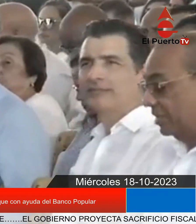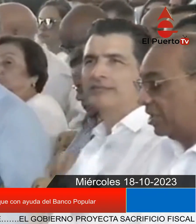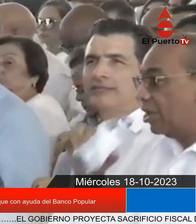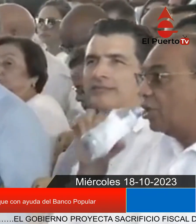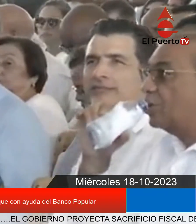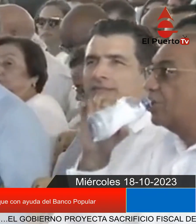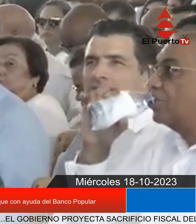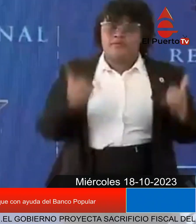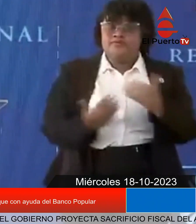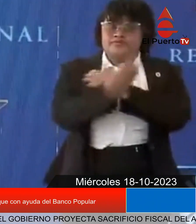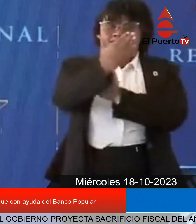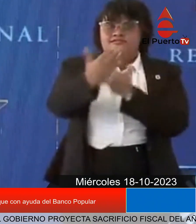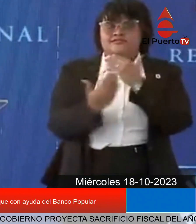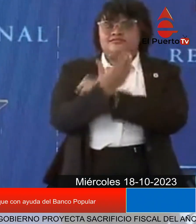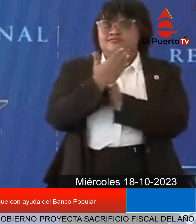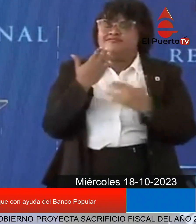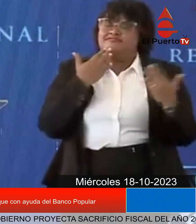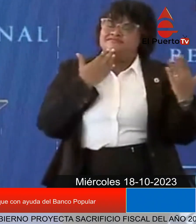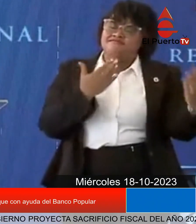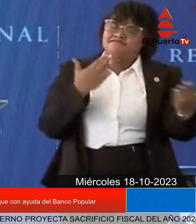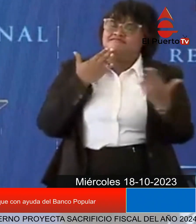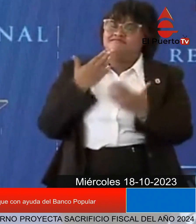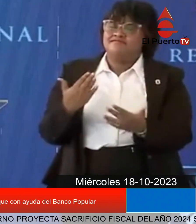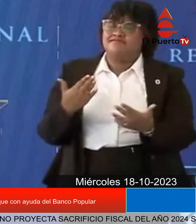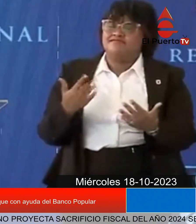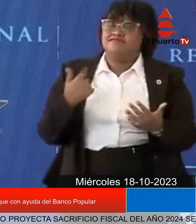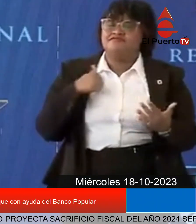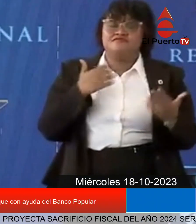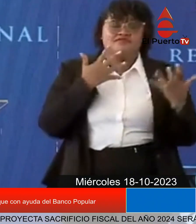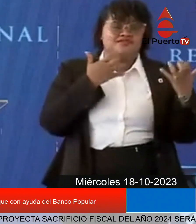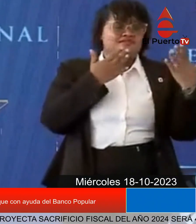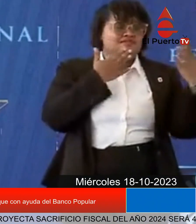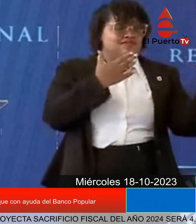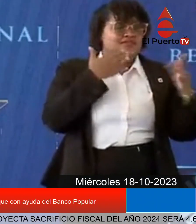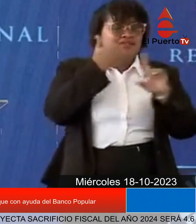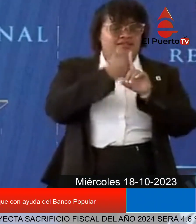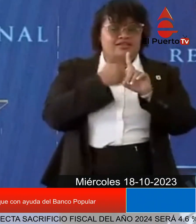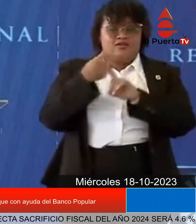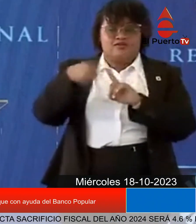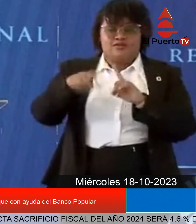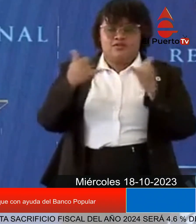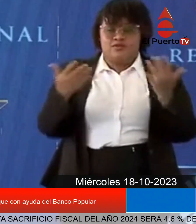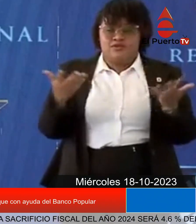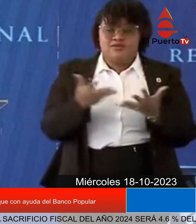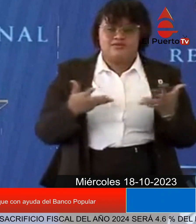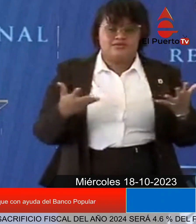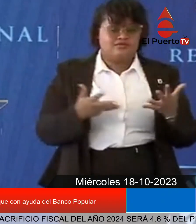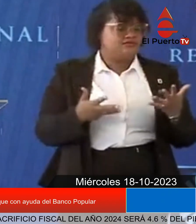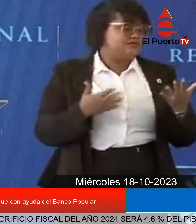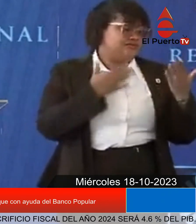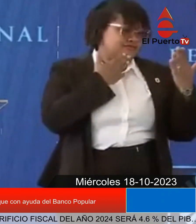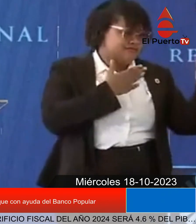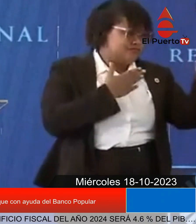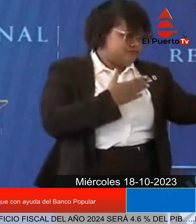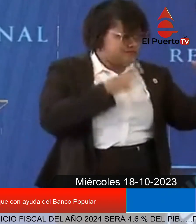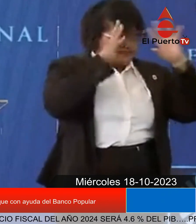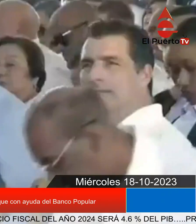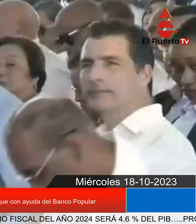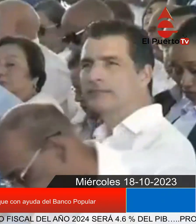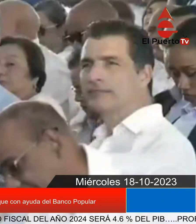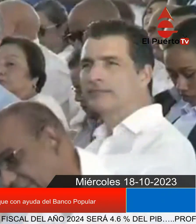Y esta mañana es una mañana de agradecimiento. Agradecimiento a cada uno de ustedes por estar aquí. Agradecimiento a usted, señor